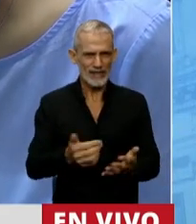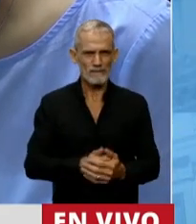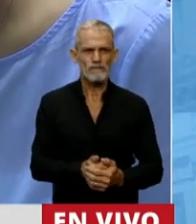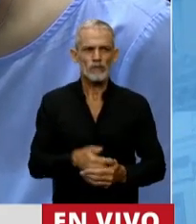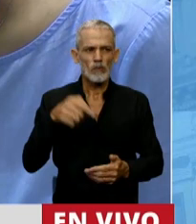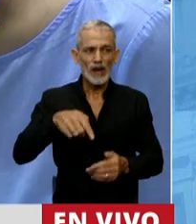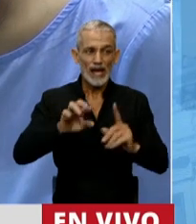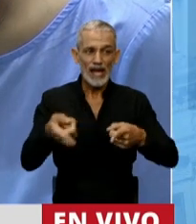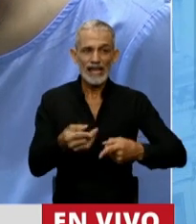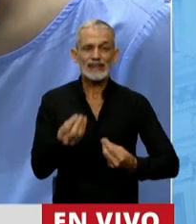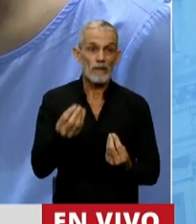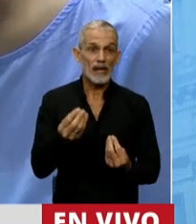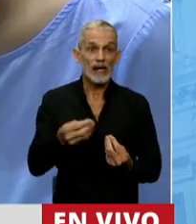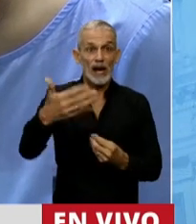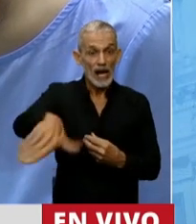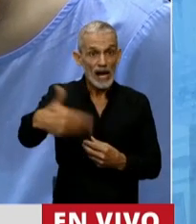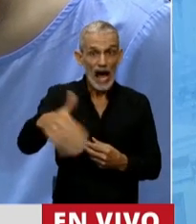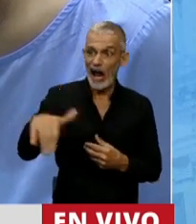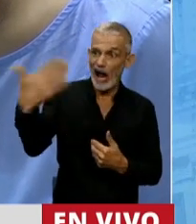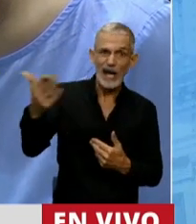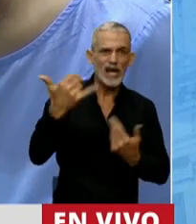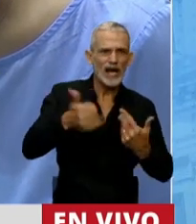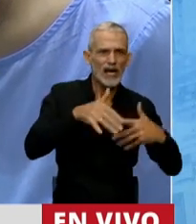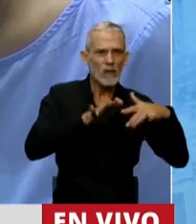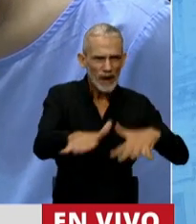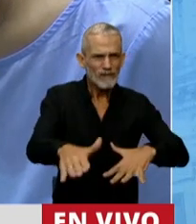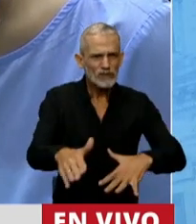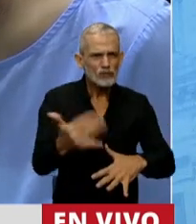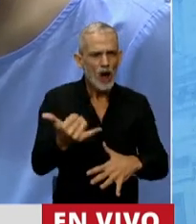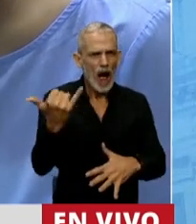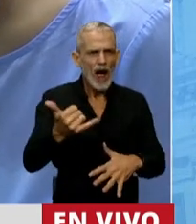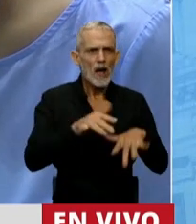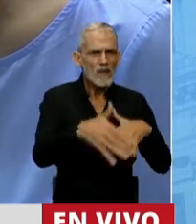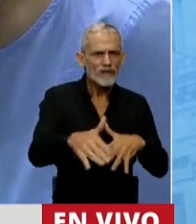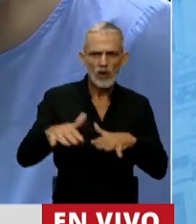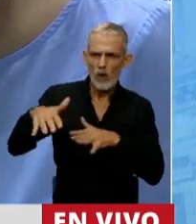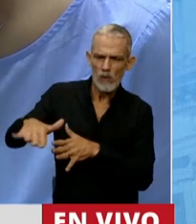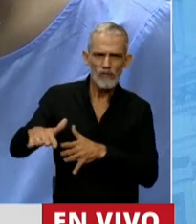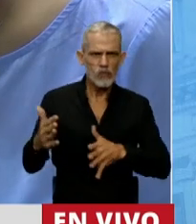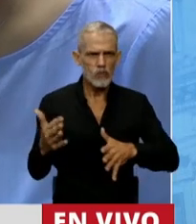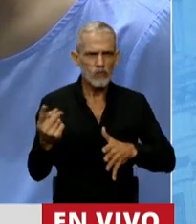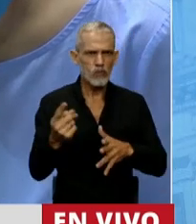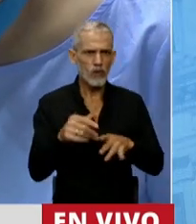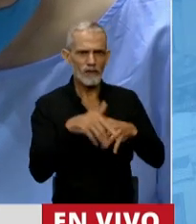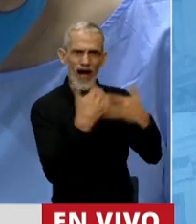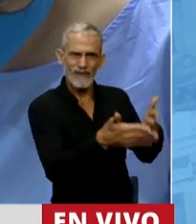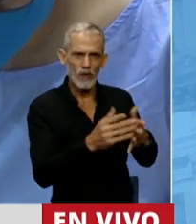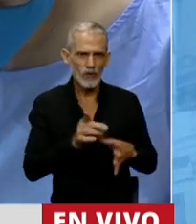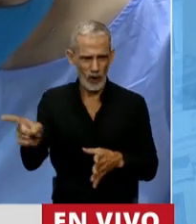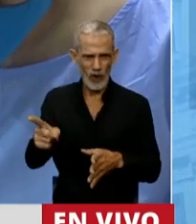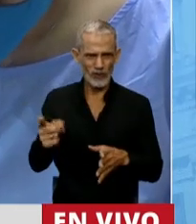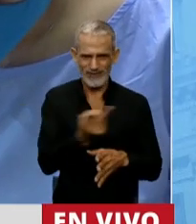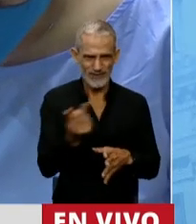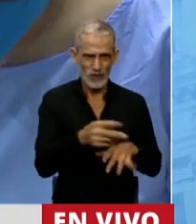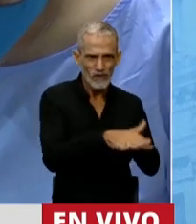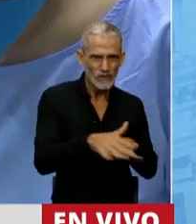se dijo aquí que en la calle está manifestándose, las manifestaciones han sido en uno y otro sentido. Y